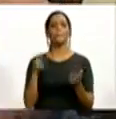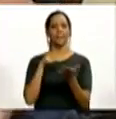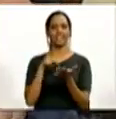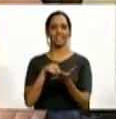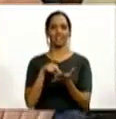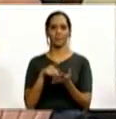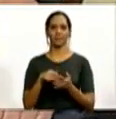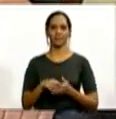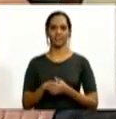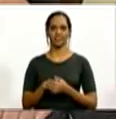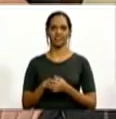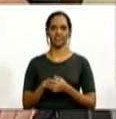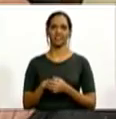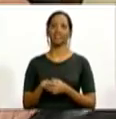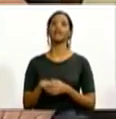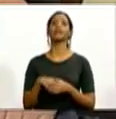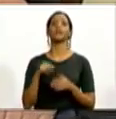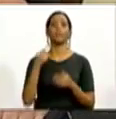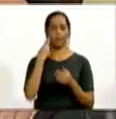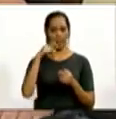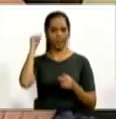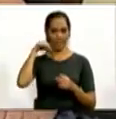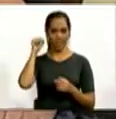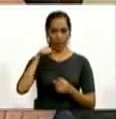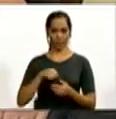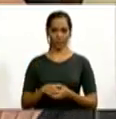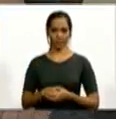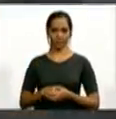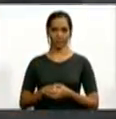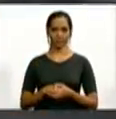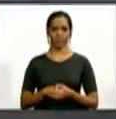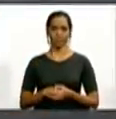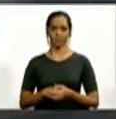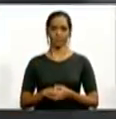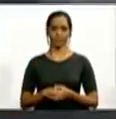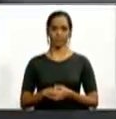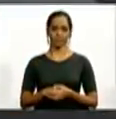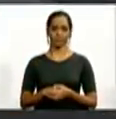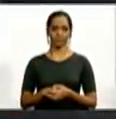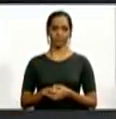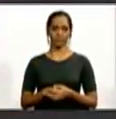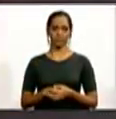la gente. Una cuchitura. Sí, señor. Vamos al video, señor director.